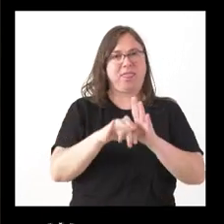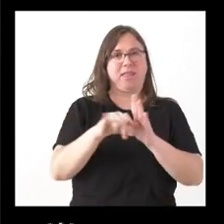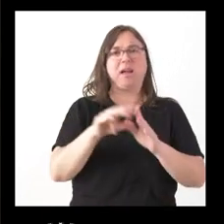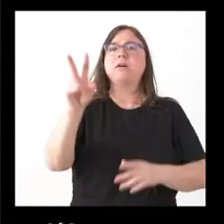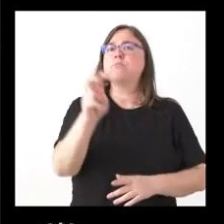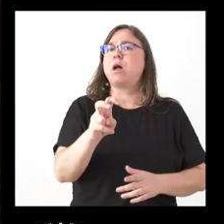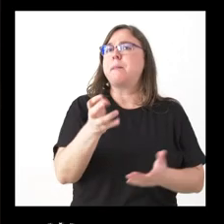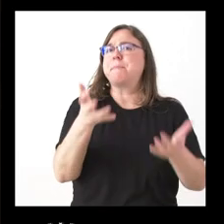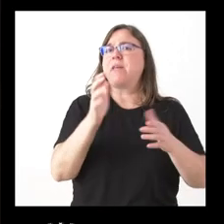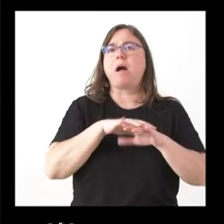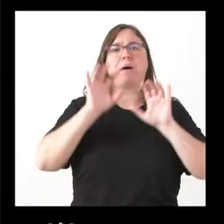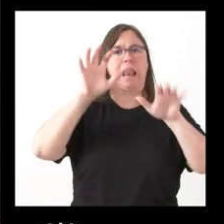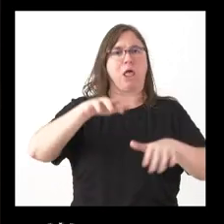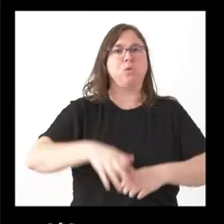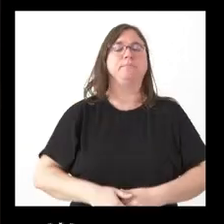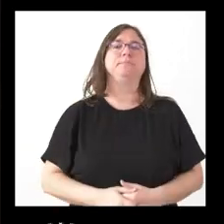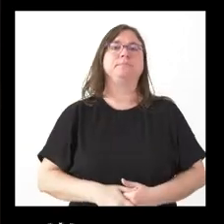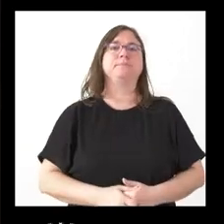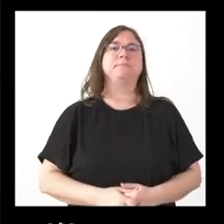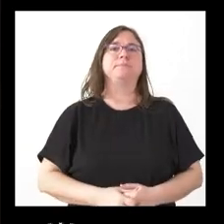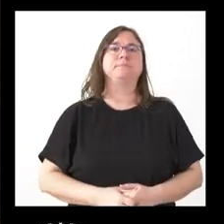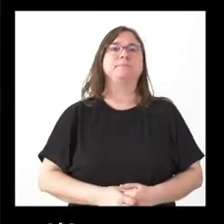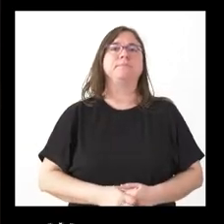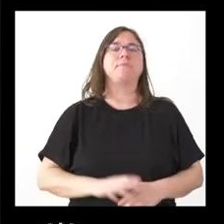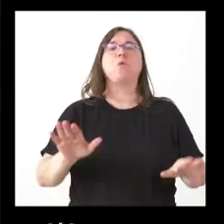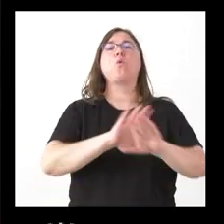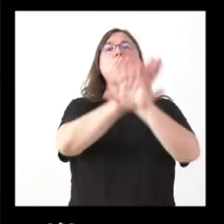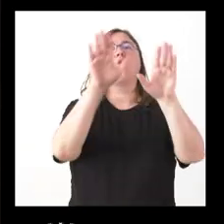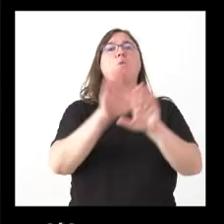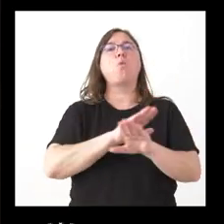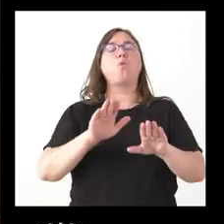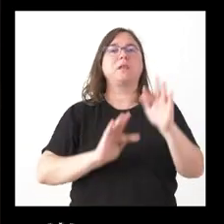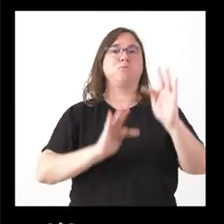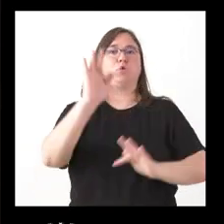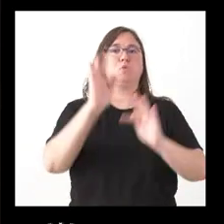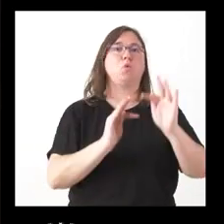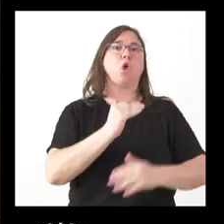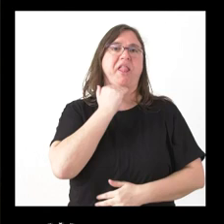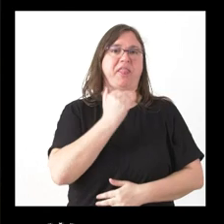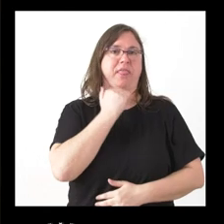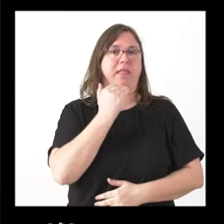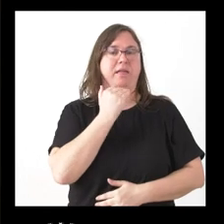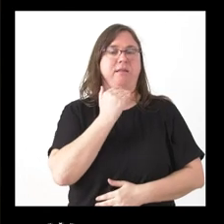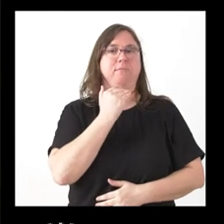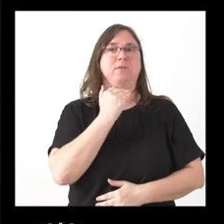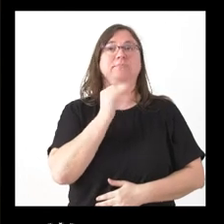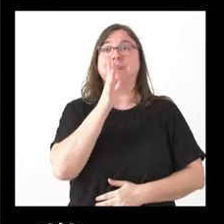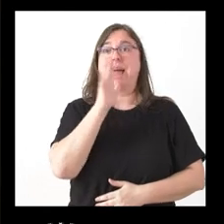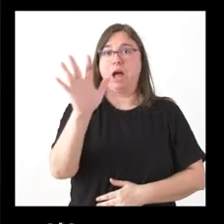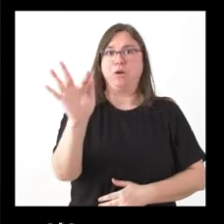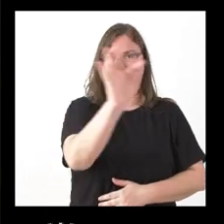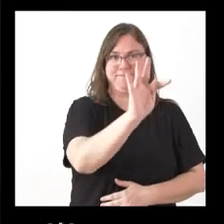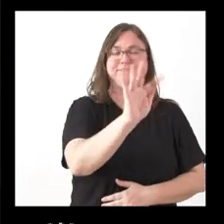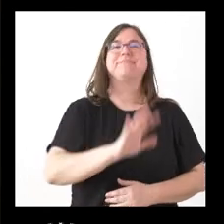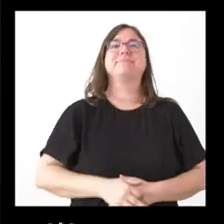León pues vamos a cerrar este turno en Zamora con Carlos Sí sí ahora os